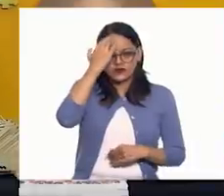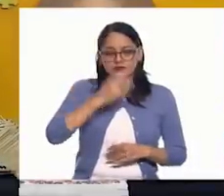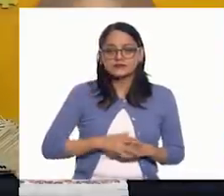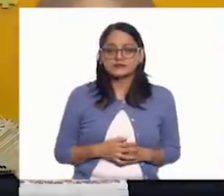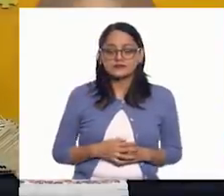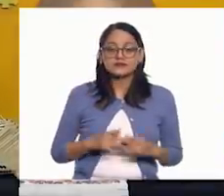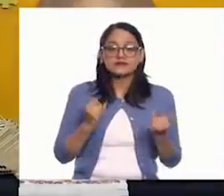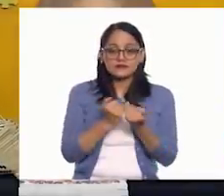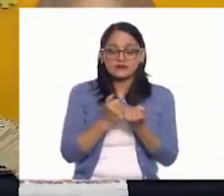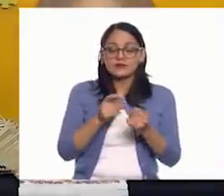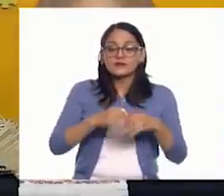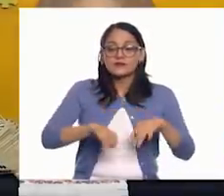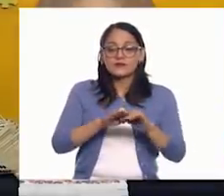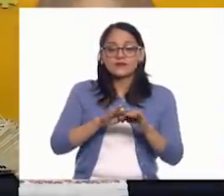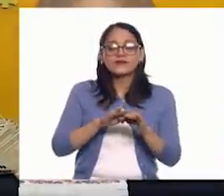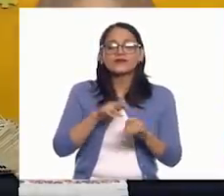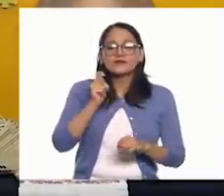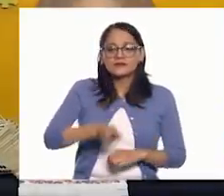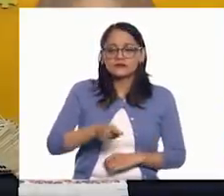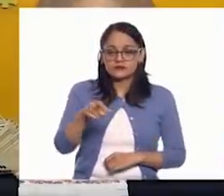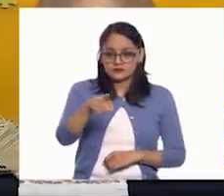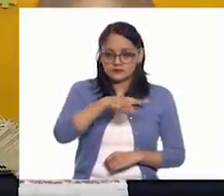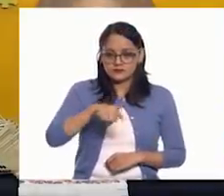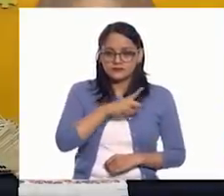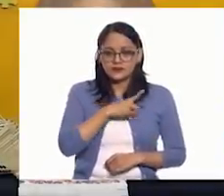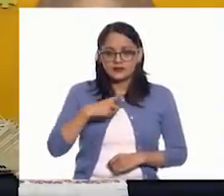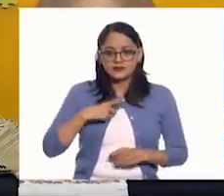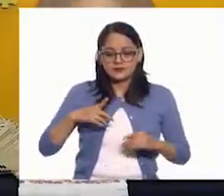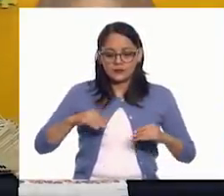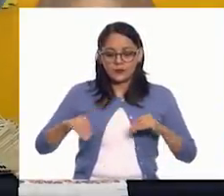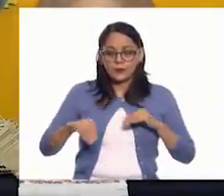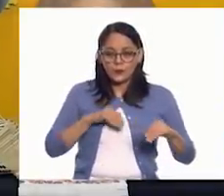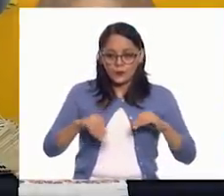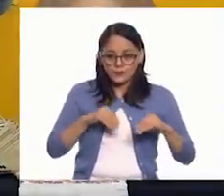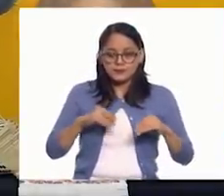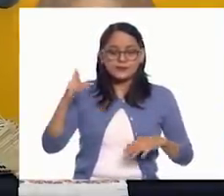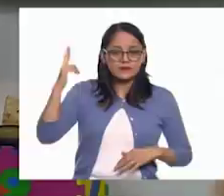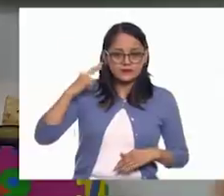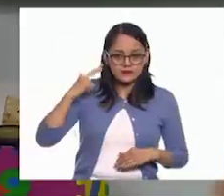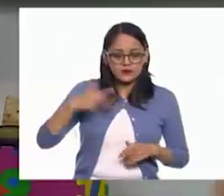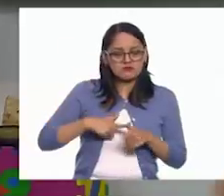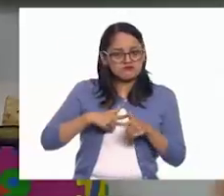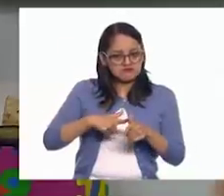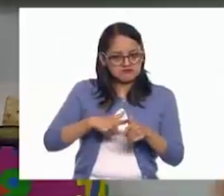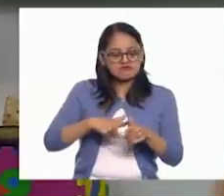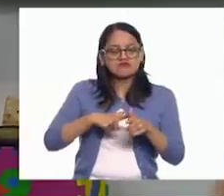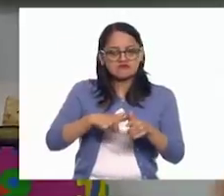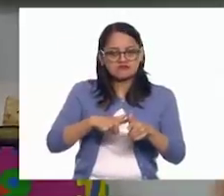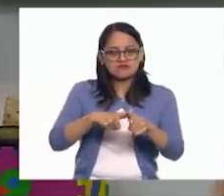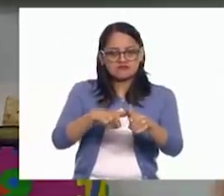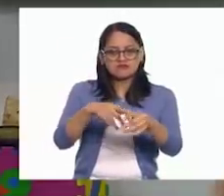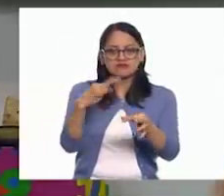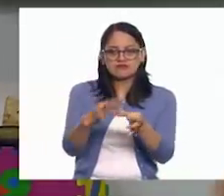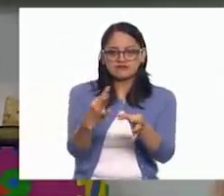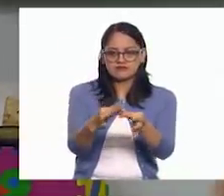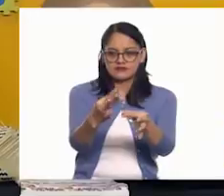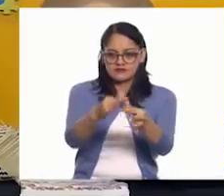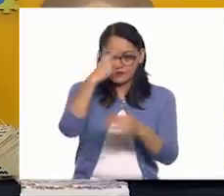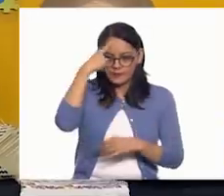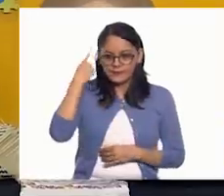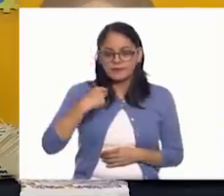es construir secuencias de movimientos y sonidos para